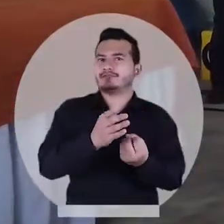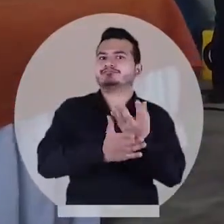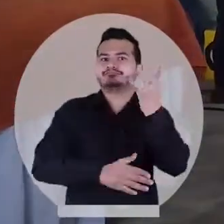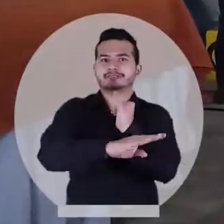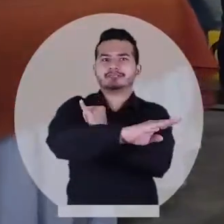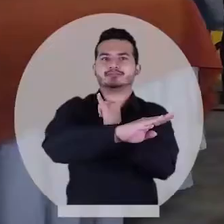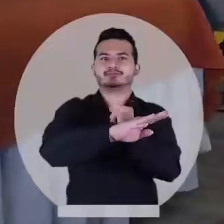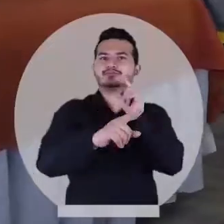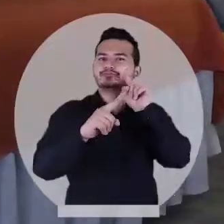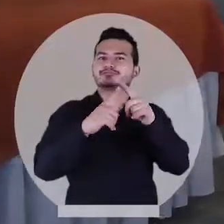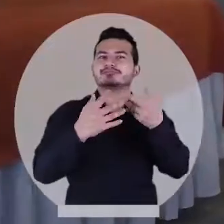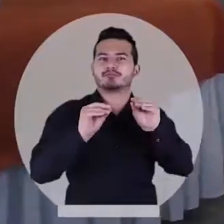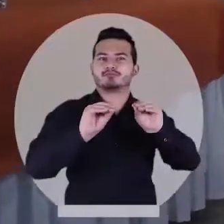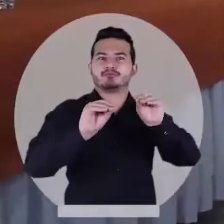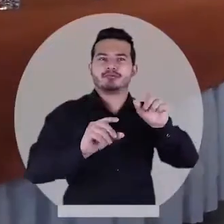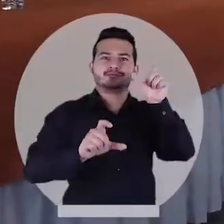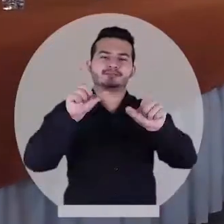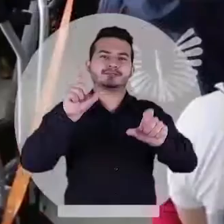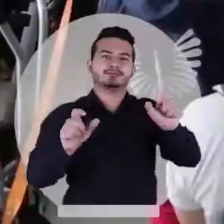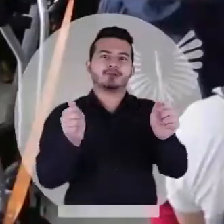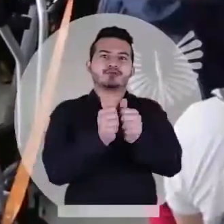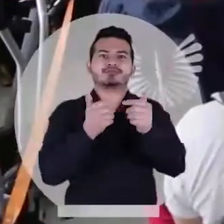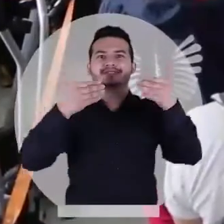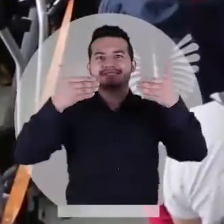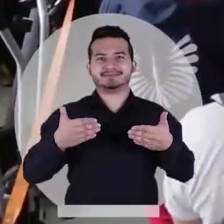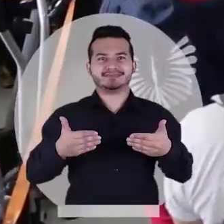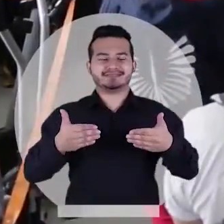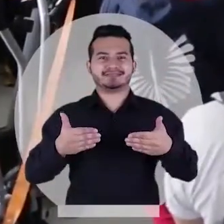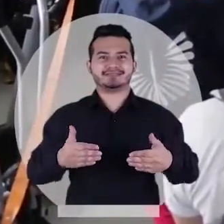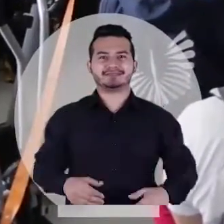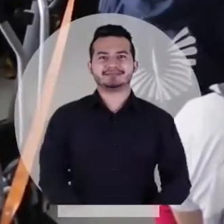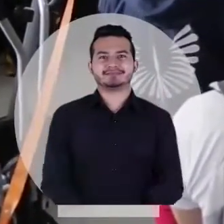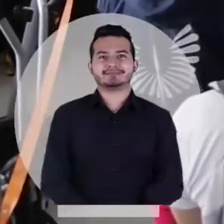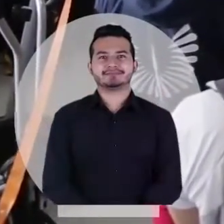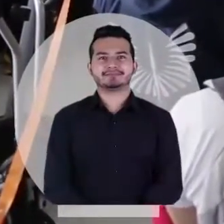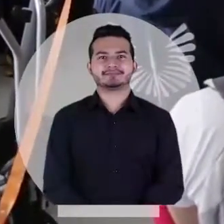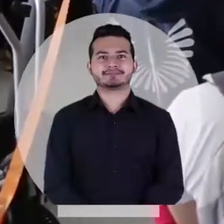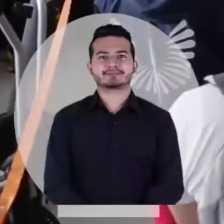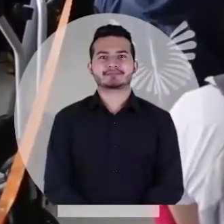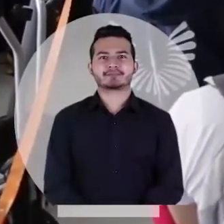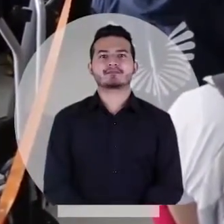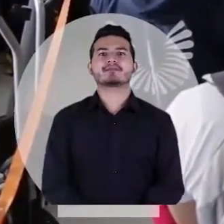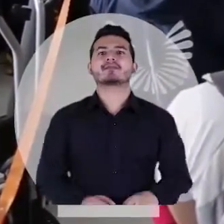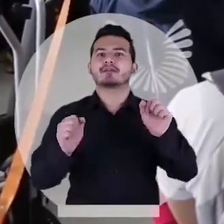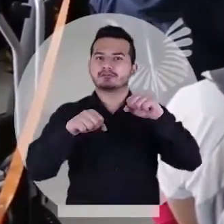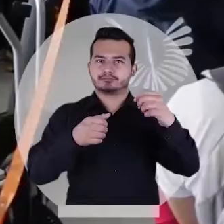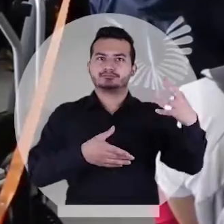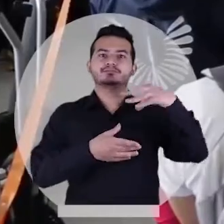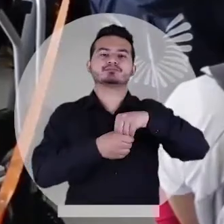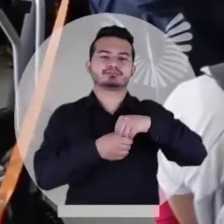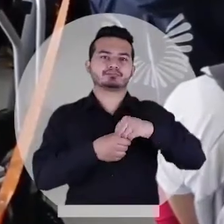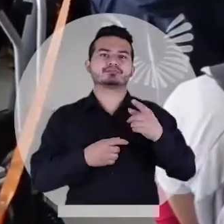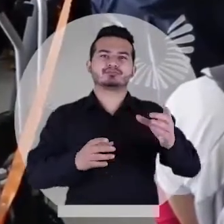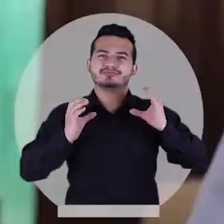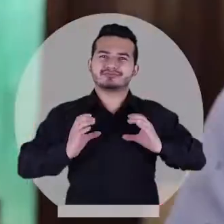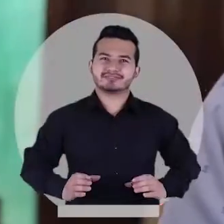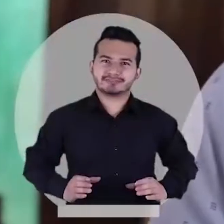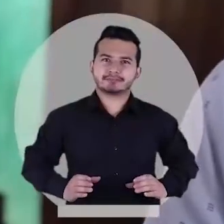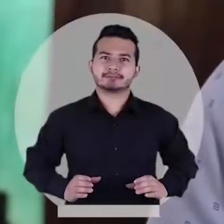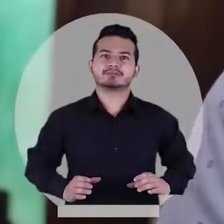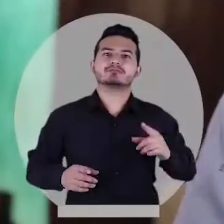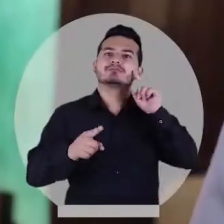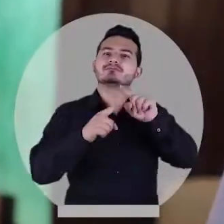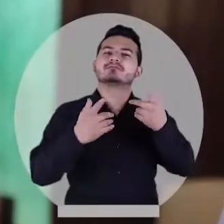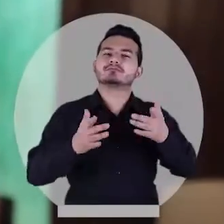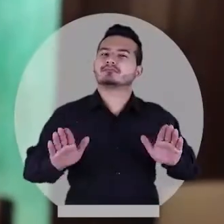Instituto Pasto Deporte vamos a conformar la Escuela de Formación Deportiva para personas con discapacidad. Aparte de hacer el